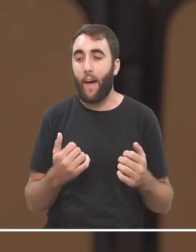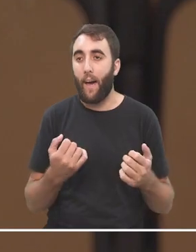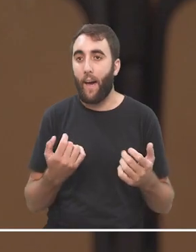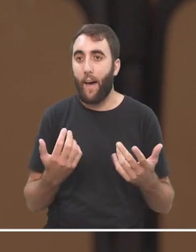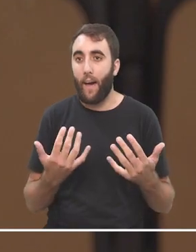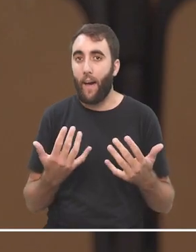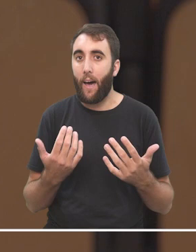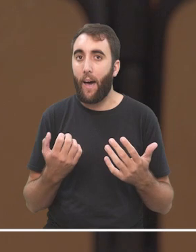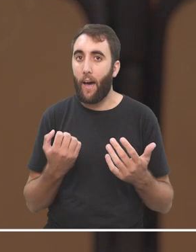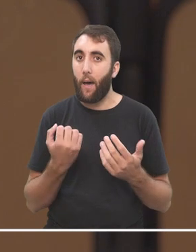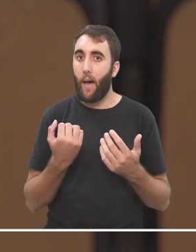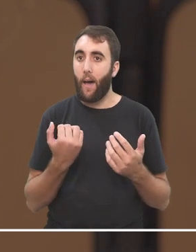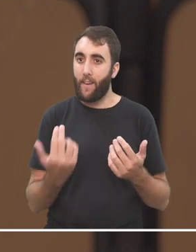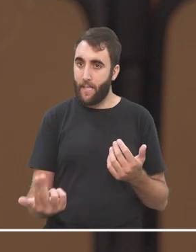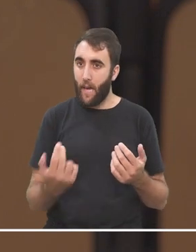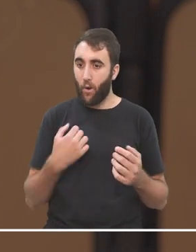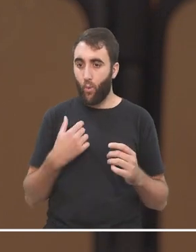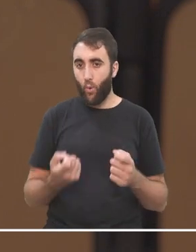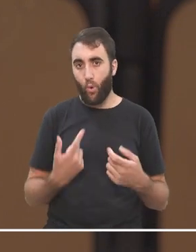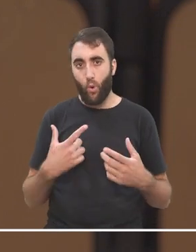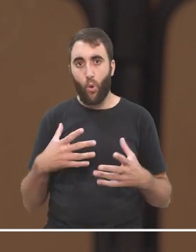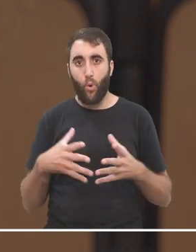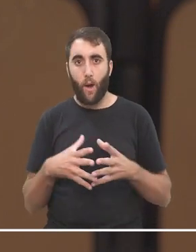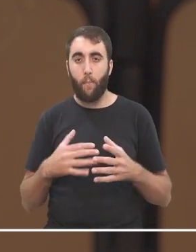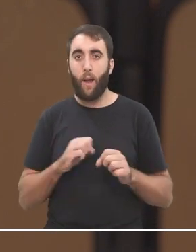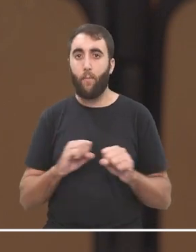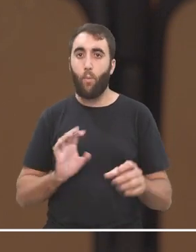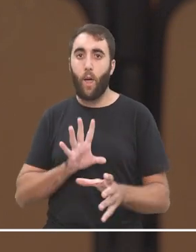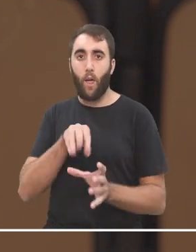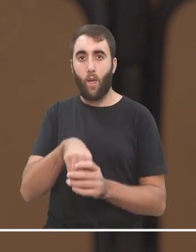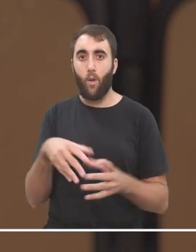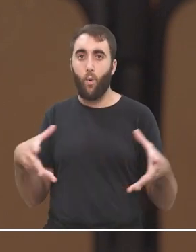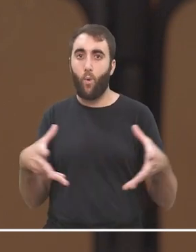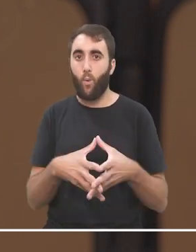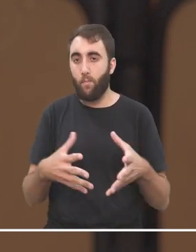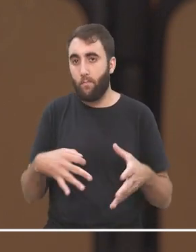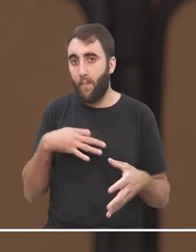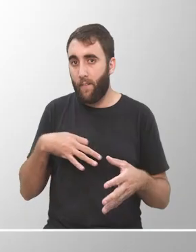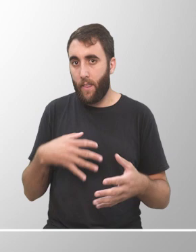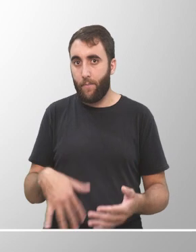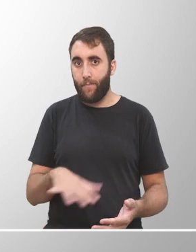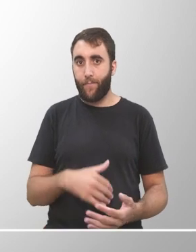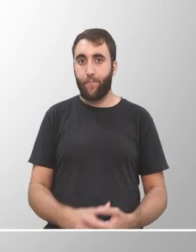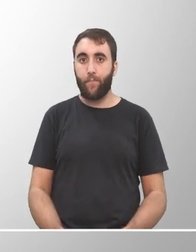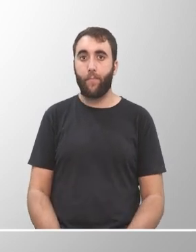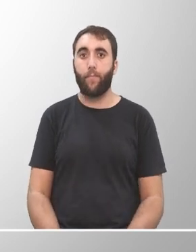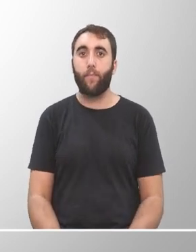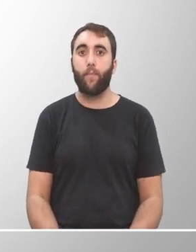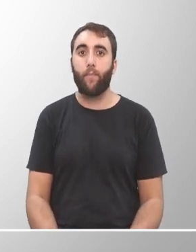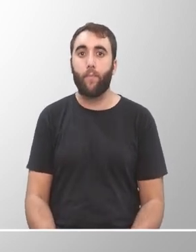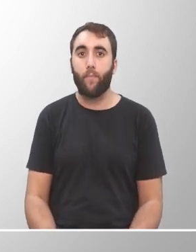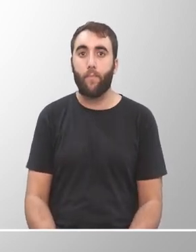habilitar sus espacios para formar parte de la vida pública.